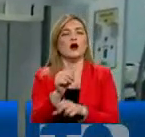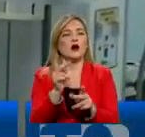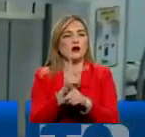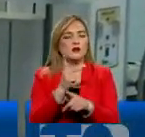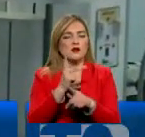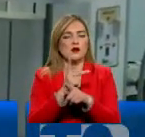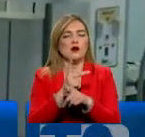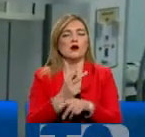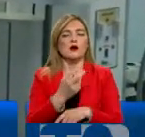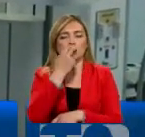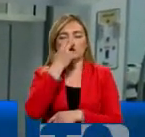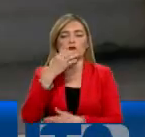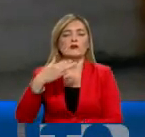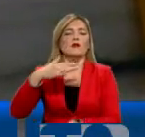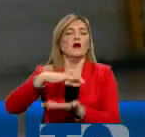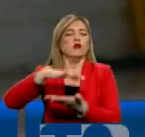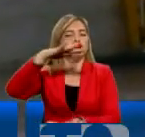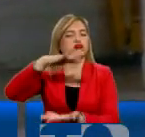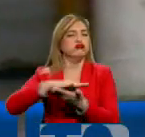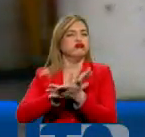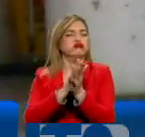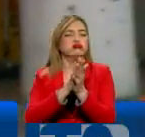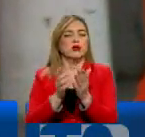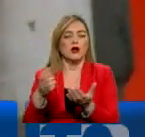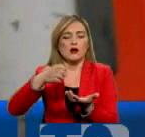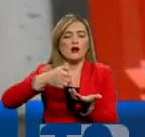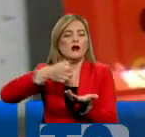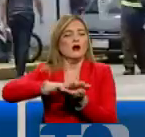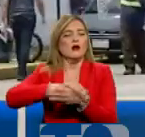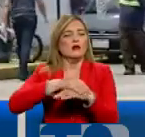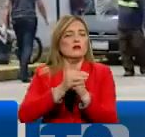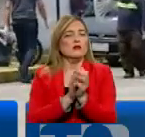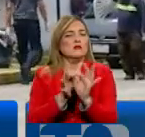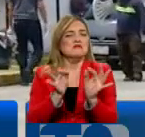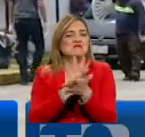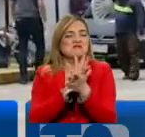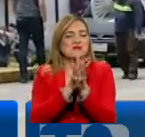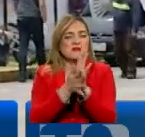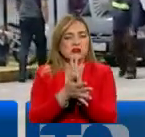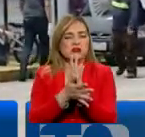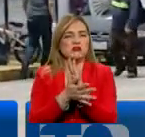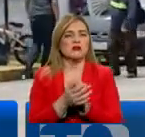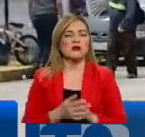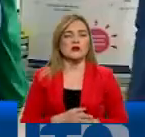algunas ocasiones sin alcohol, para los pacientes es complicado decir que aquí también